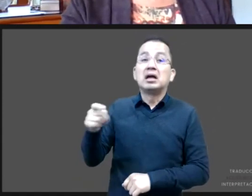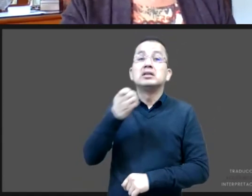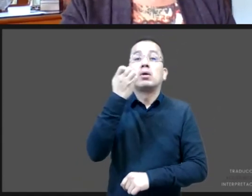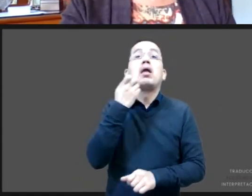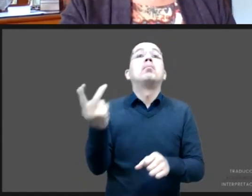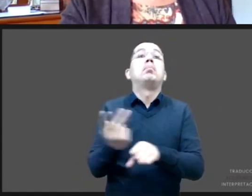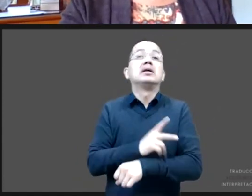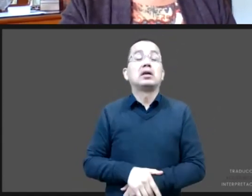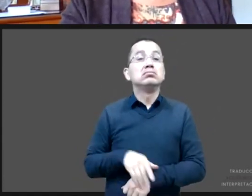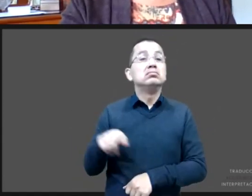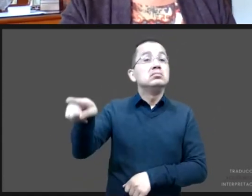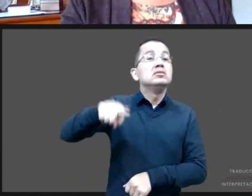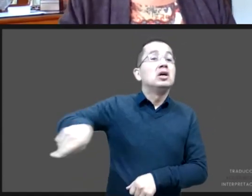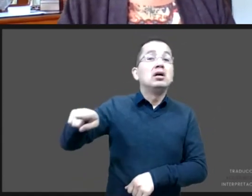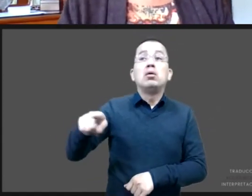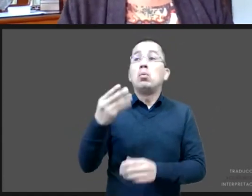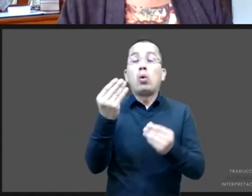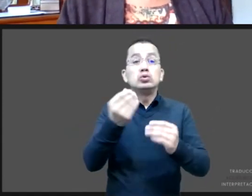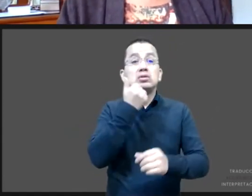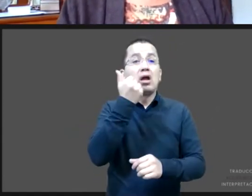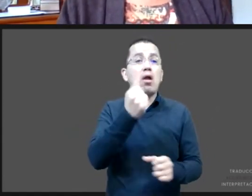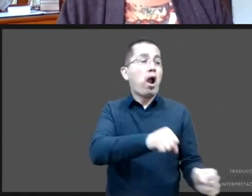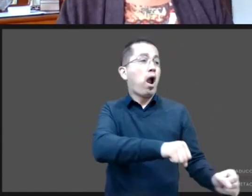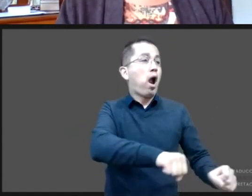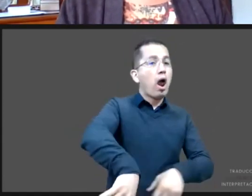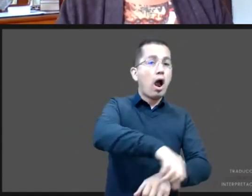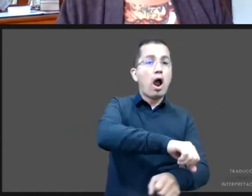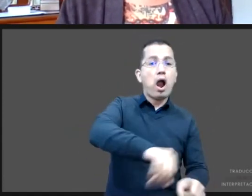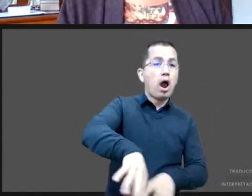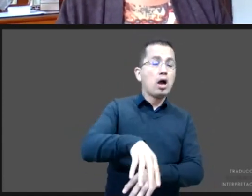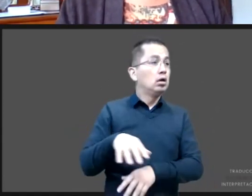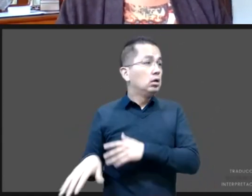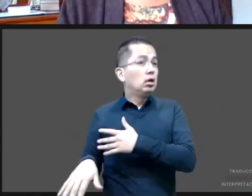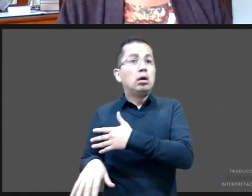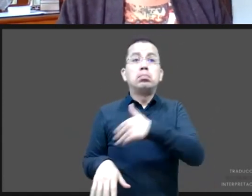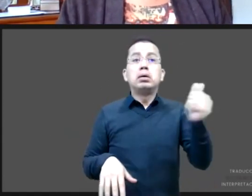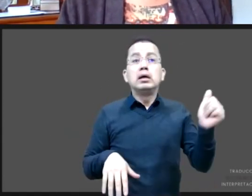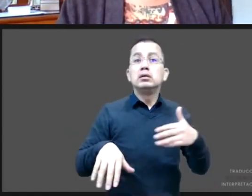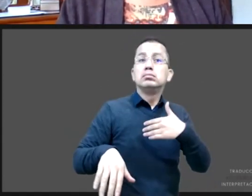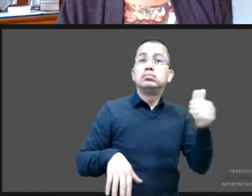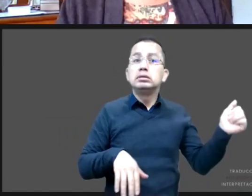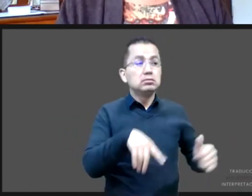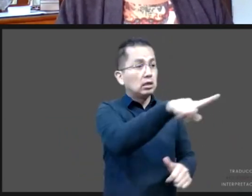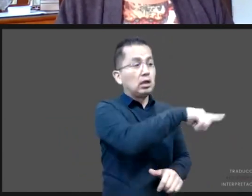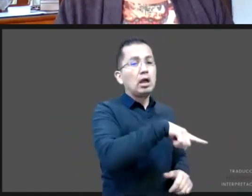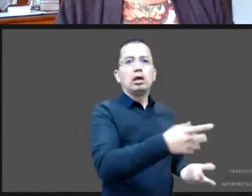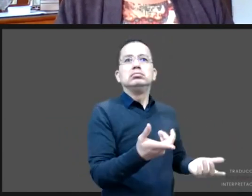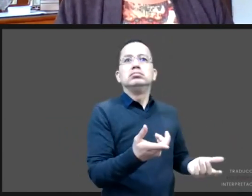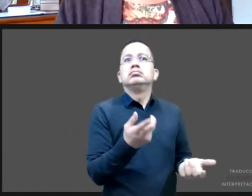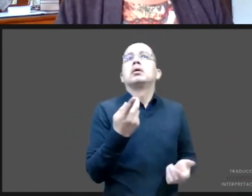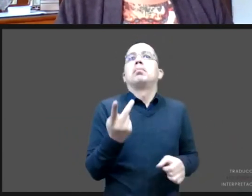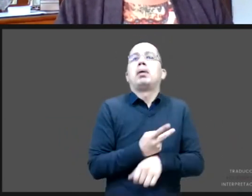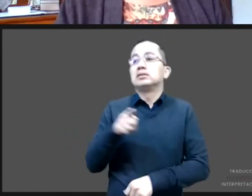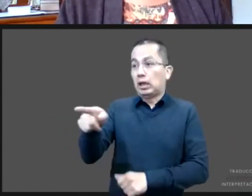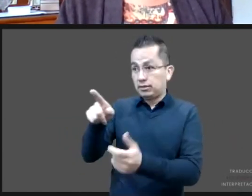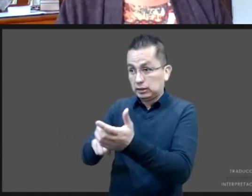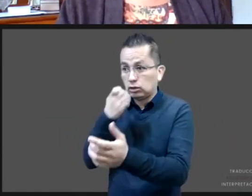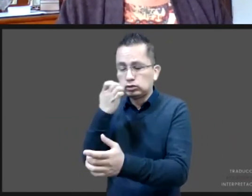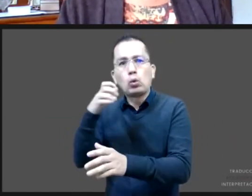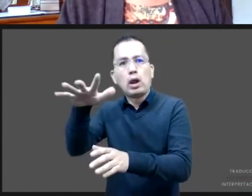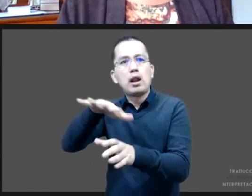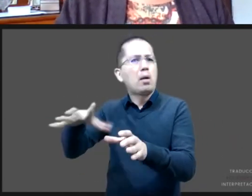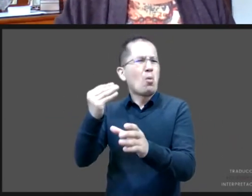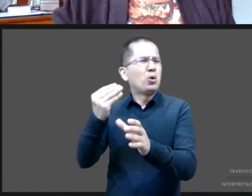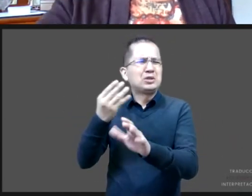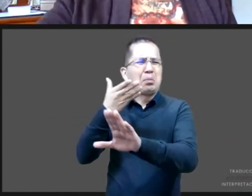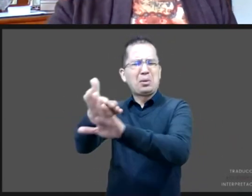muchas escuelas tienen ambientes de mucha violencia y justamente lo que generan es que muchos niños y niñas o jóvenes